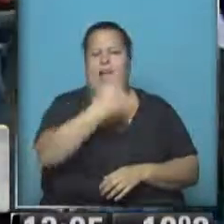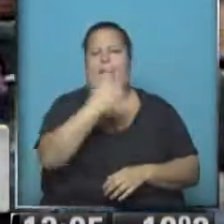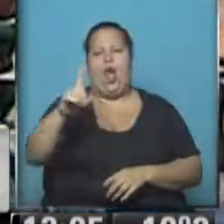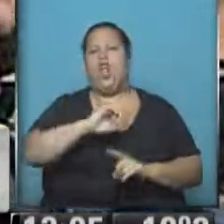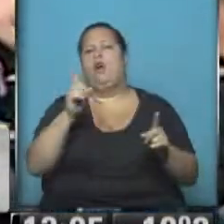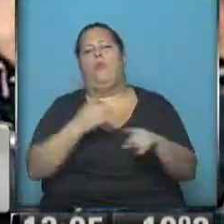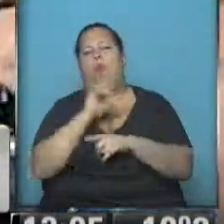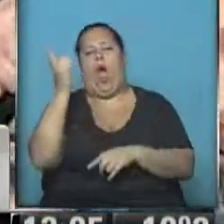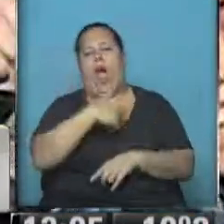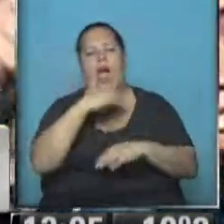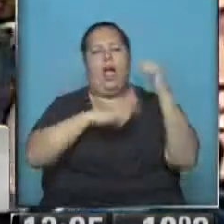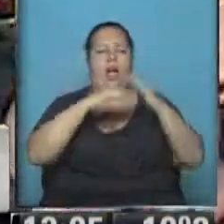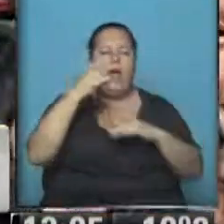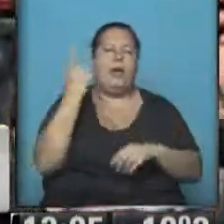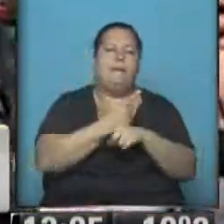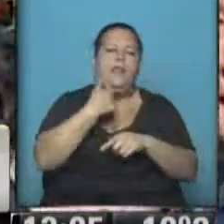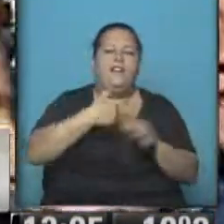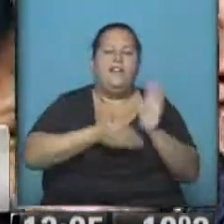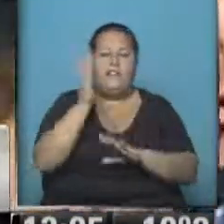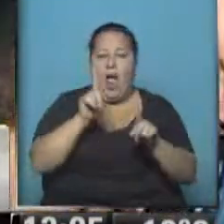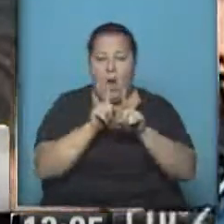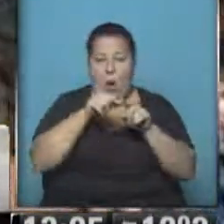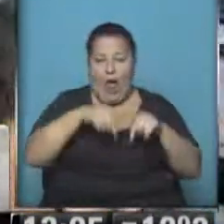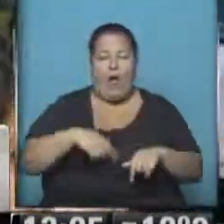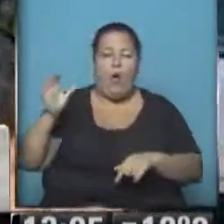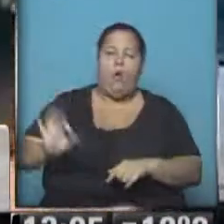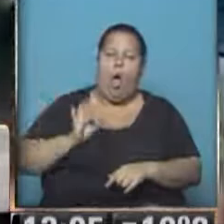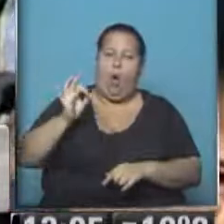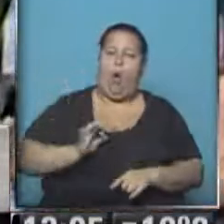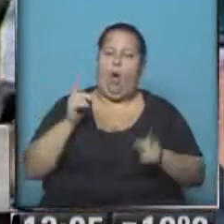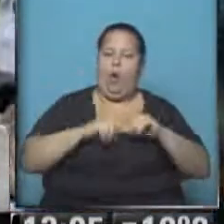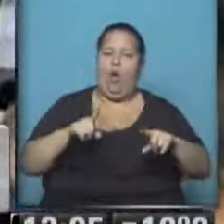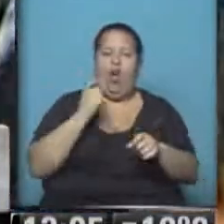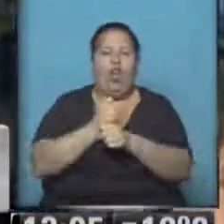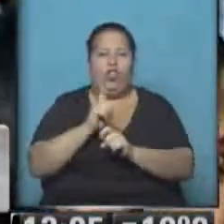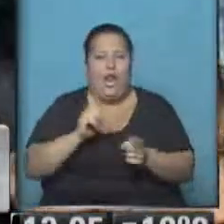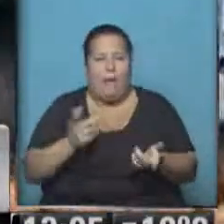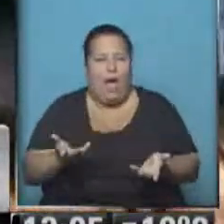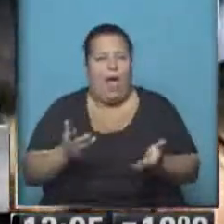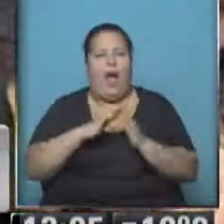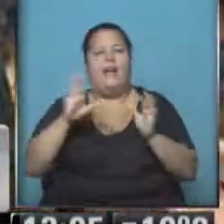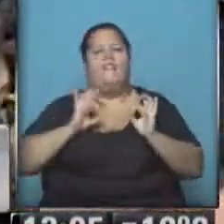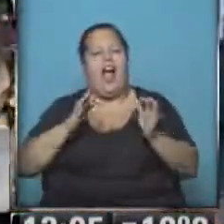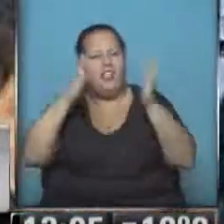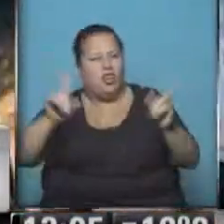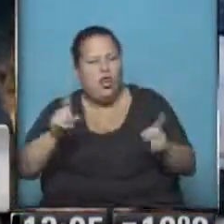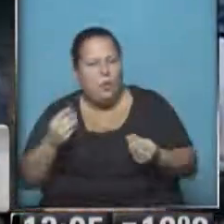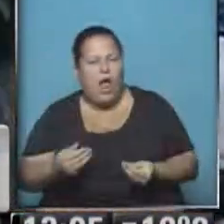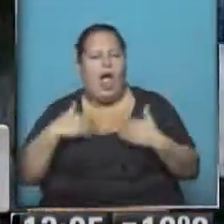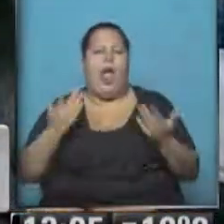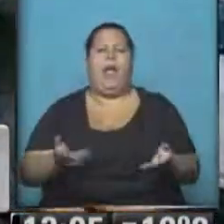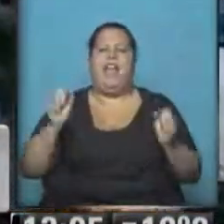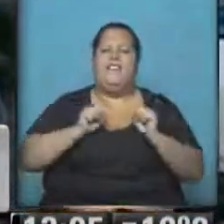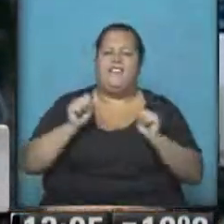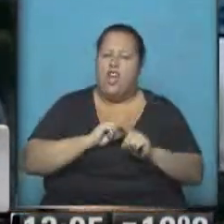que no puede ser que en distintas obras donde hay la previsión de que van a suceder lo mismo que viene sucediendo todos los años, no se trabaja en los meses de recesos escolares, no se trabaja en la vacación de